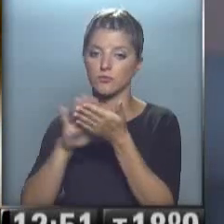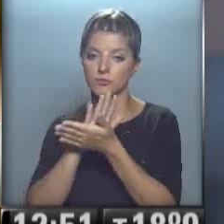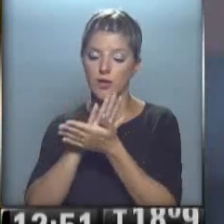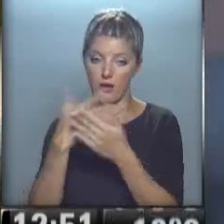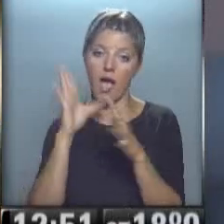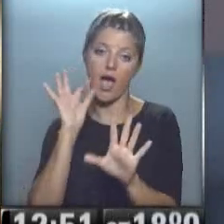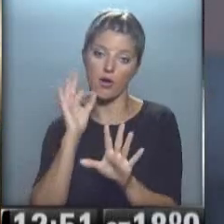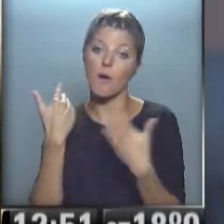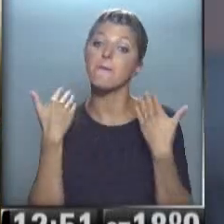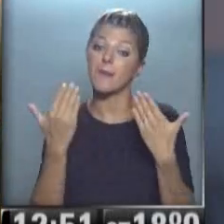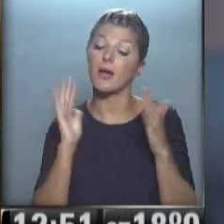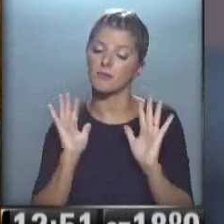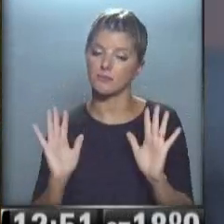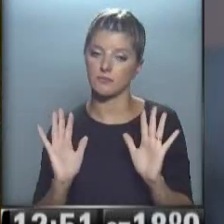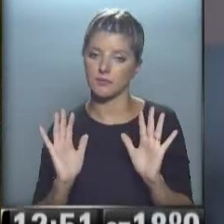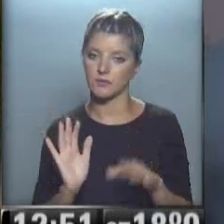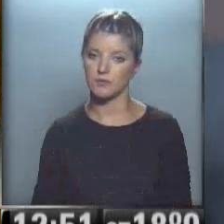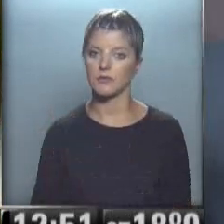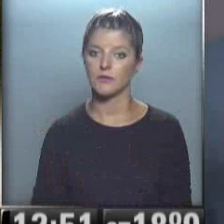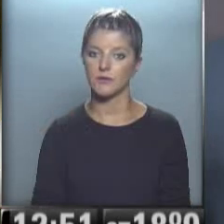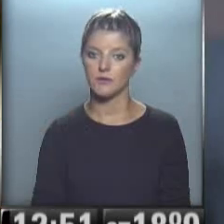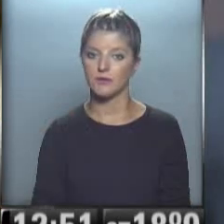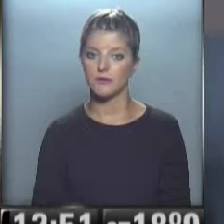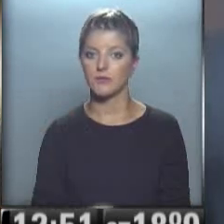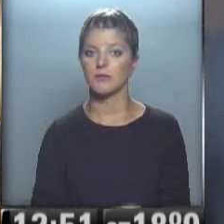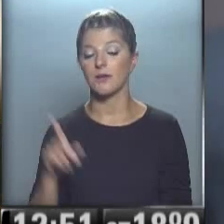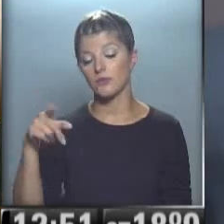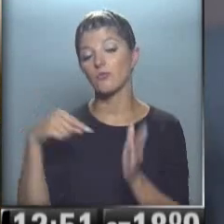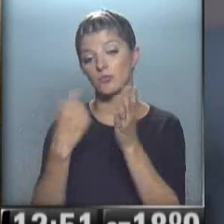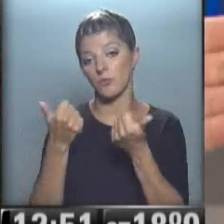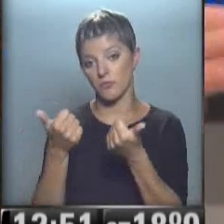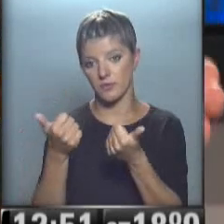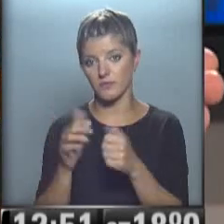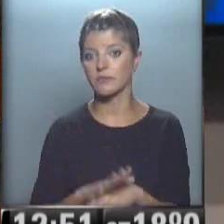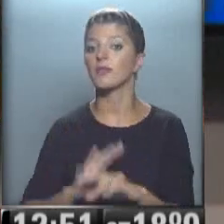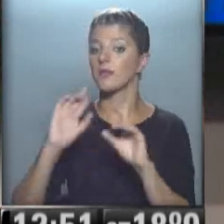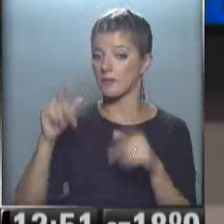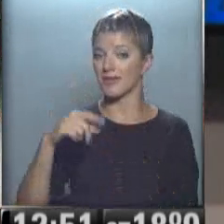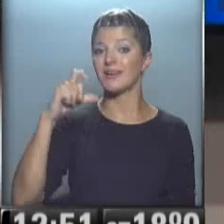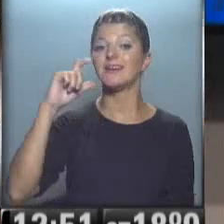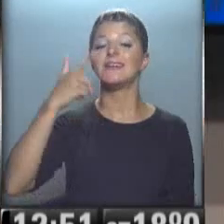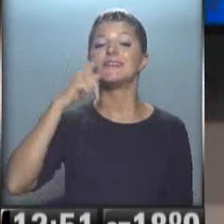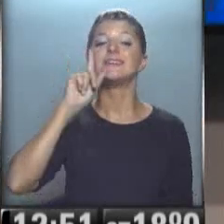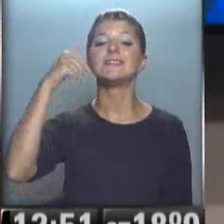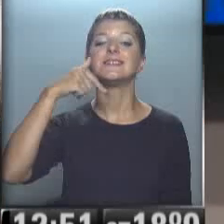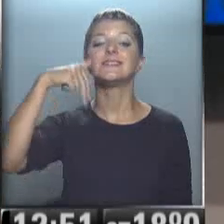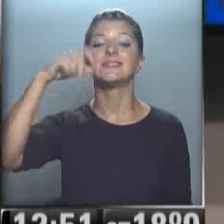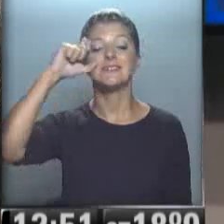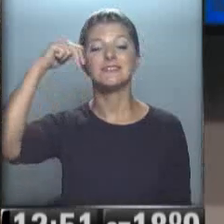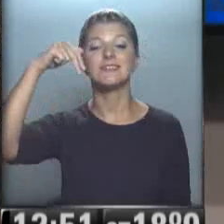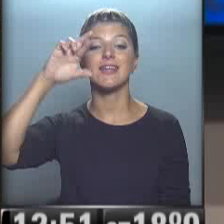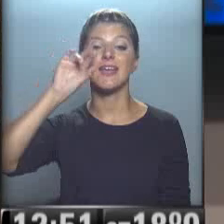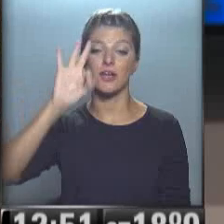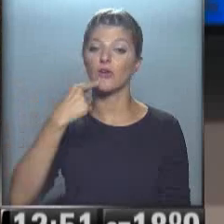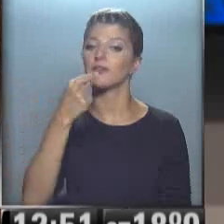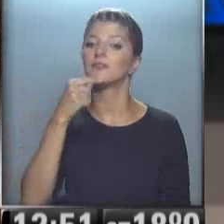así que bueno esperemos que sea que sea una buena alternativa a propósito Gustavo cisnero del Emporio mediático cisnero lo que propone es que